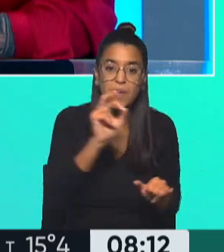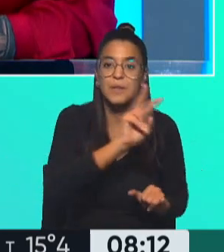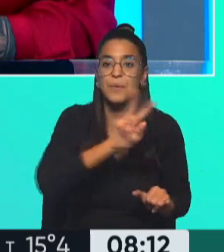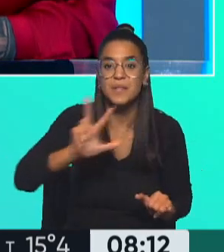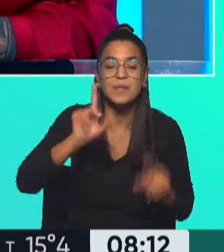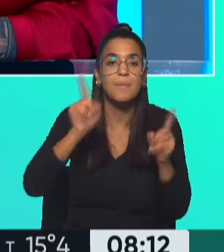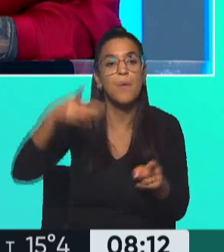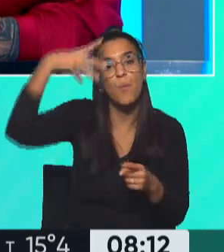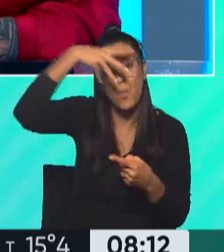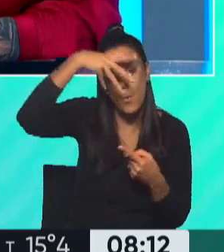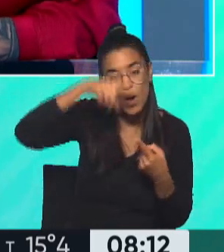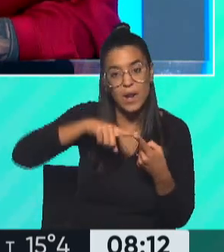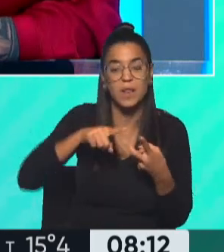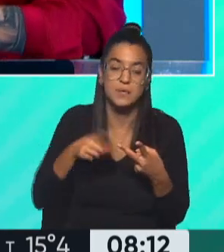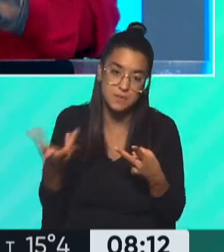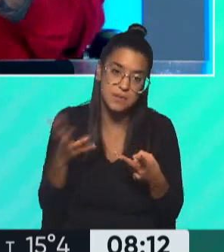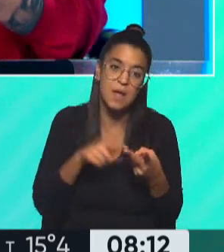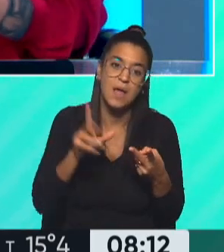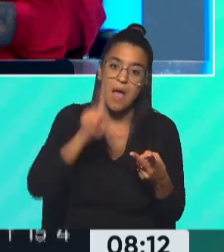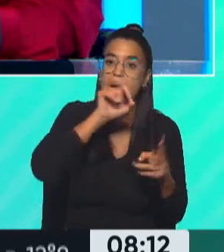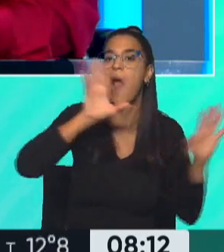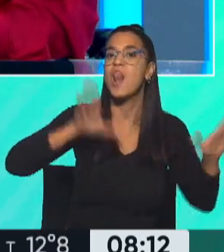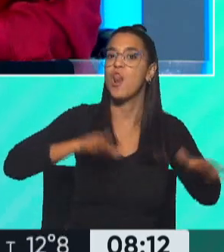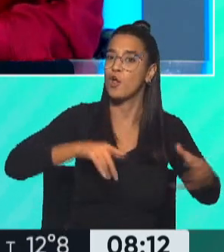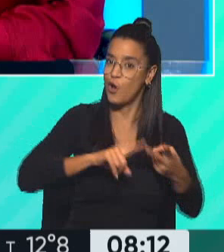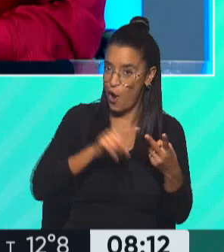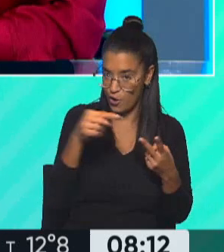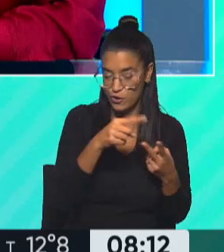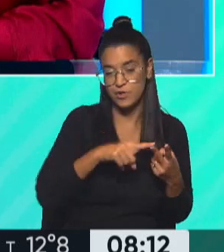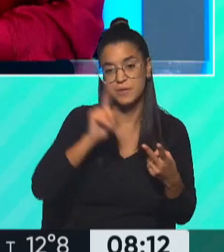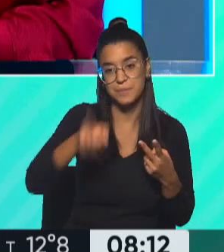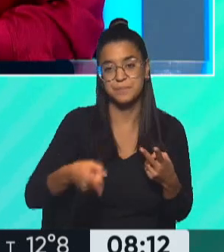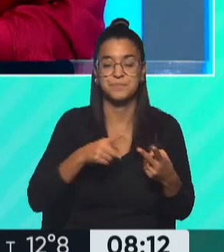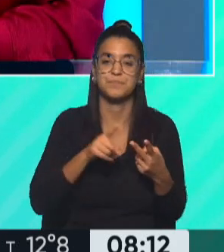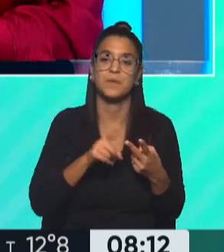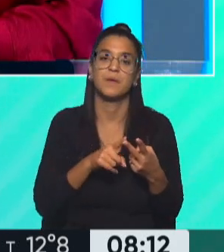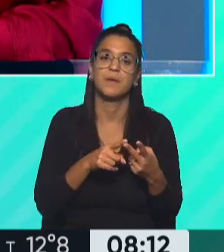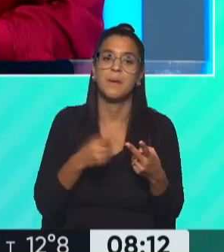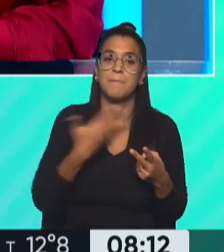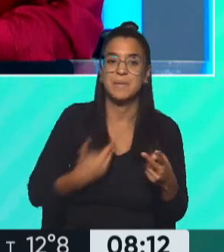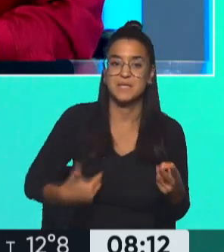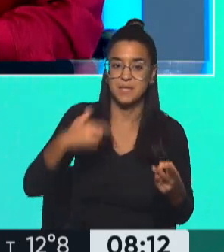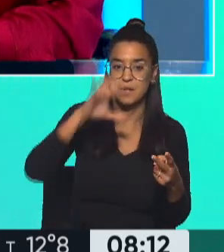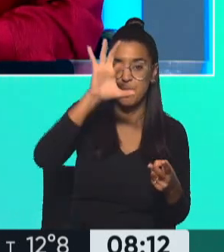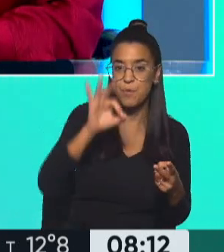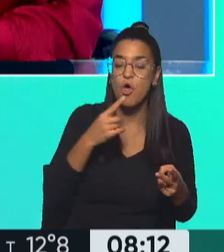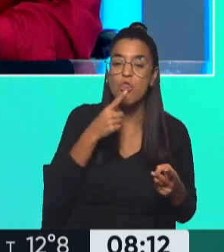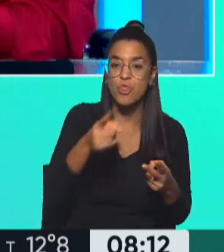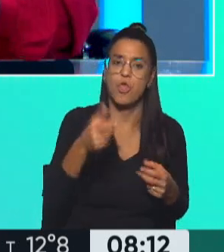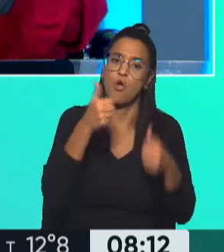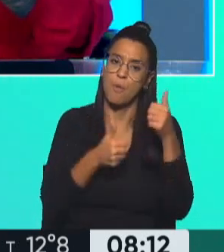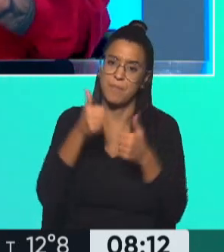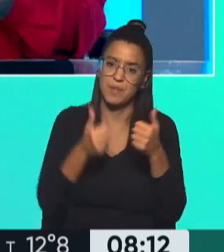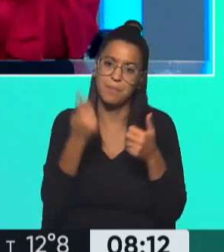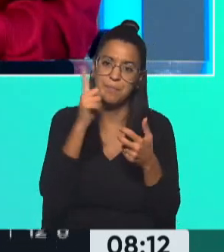patricia bullrich claro una de las halcones de la primera hora en juntos por el cambio la presidenta del pro que dijo que es competidora